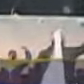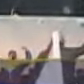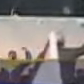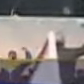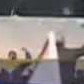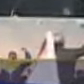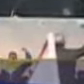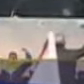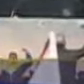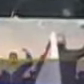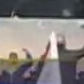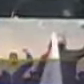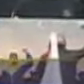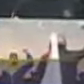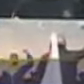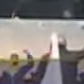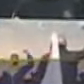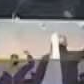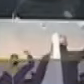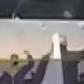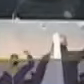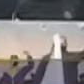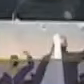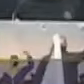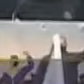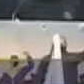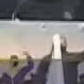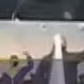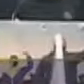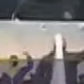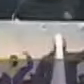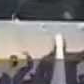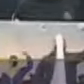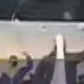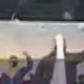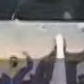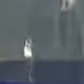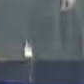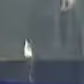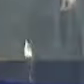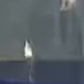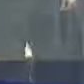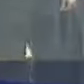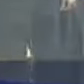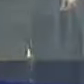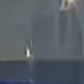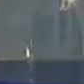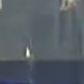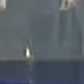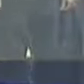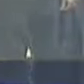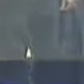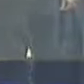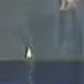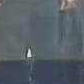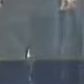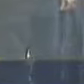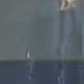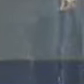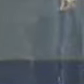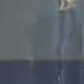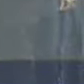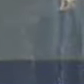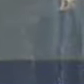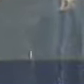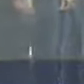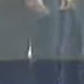con este compromiso, queremos decirle a usted, aquí estamos presentes, aquí está su furia bolivariana,